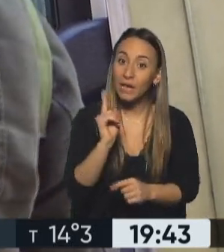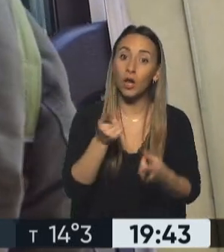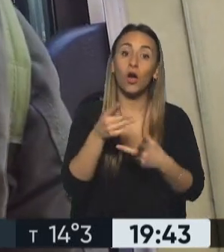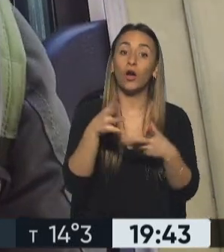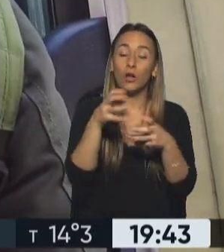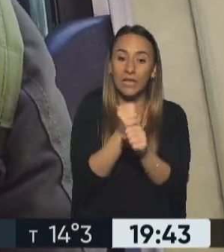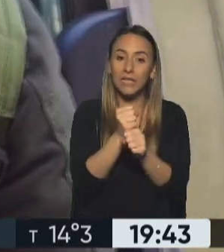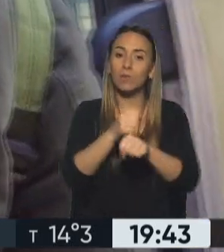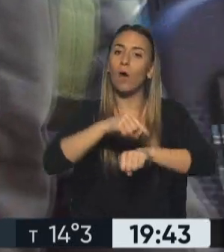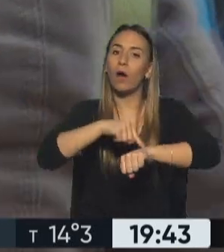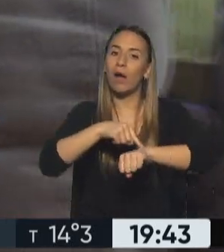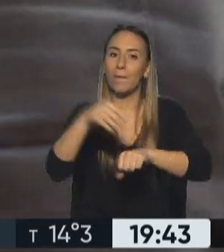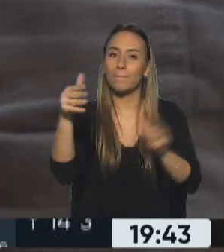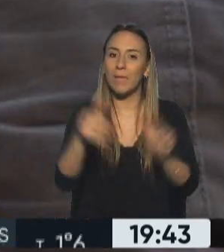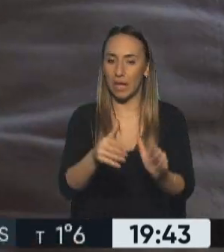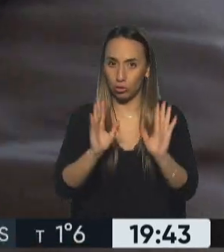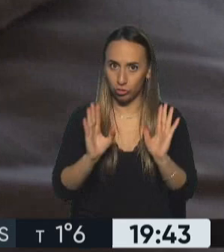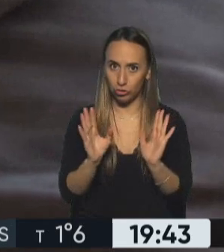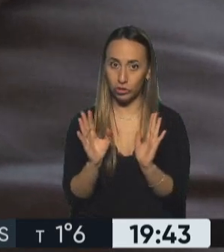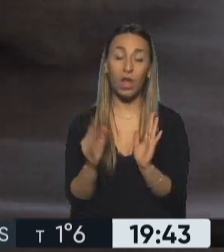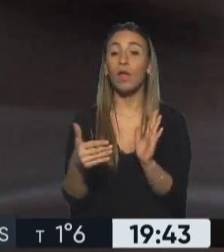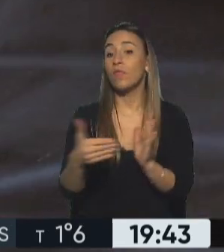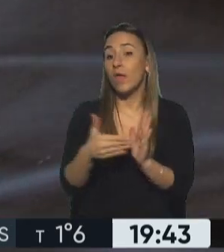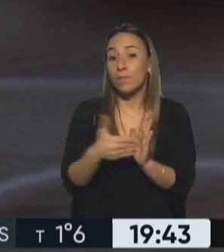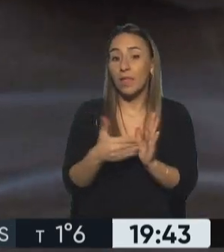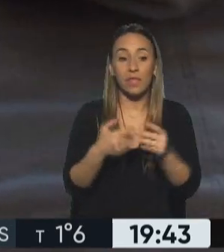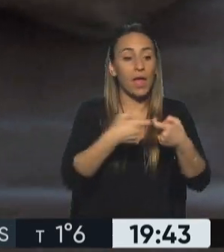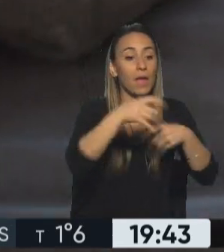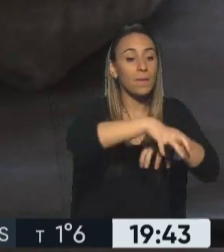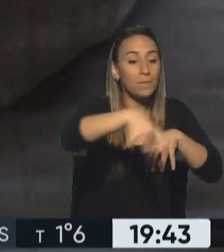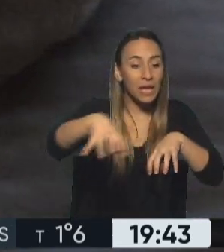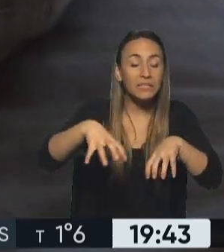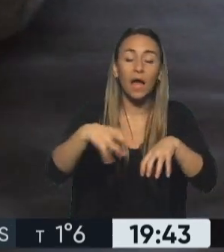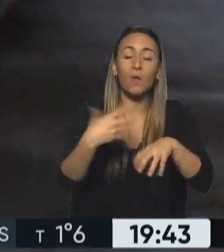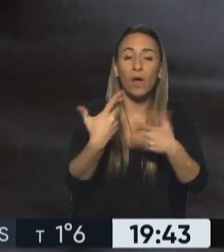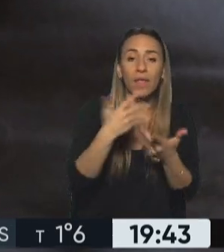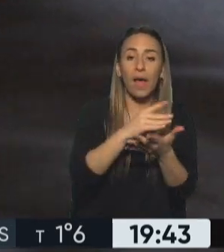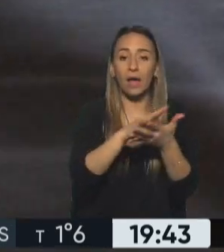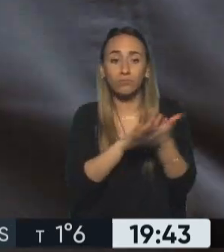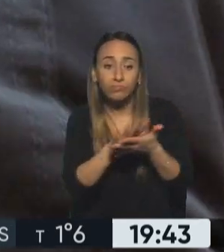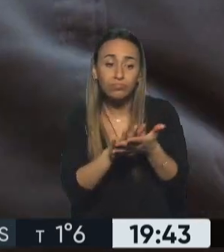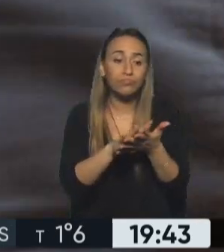en cantidad de acuerdo a lo que permita en cada empresa resolver en su operación